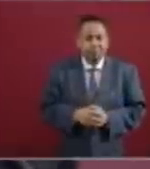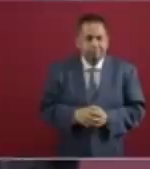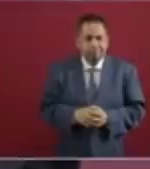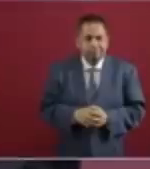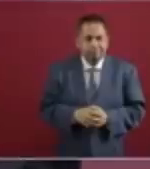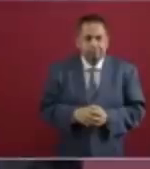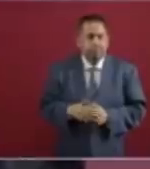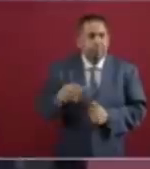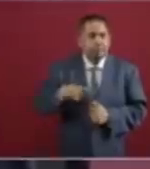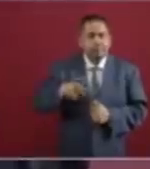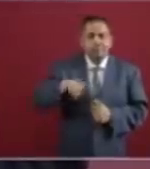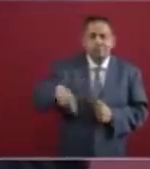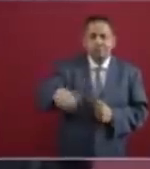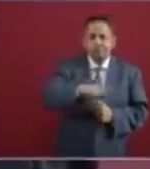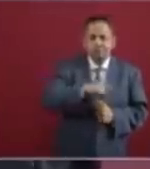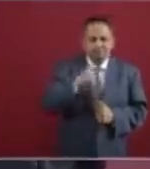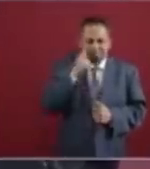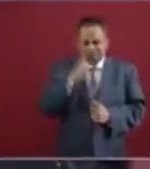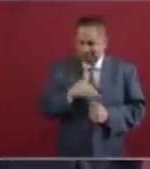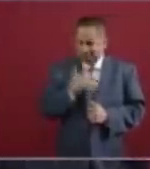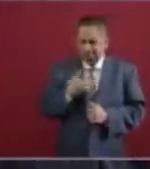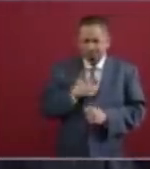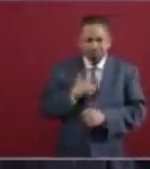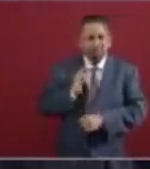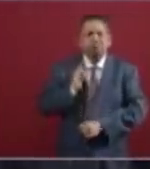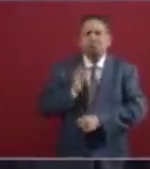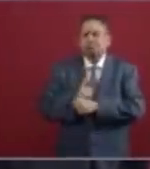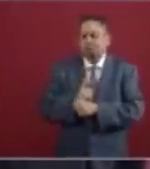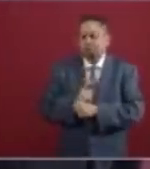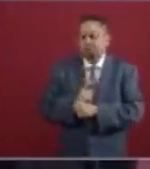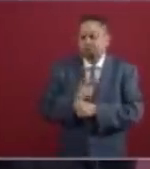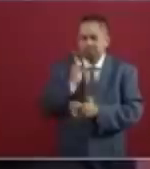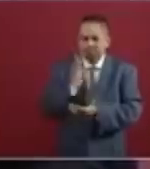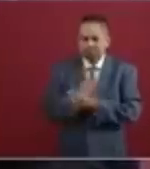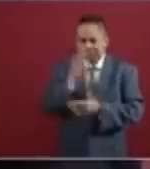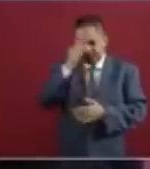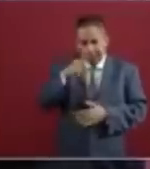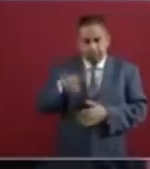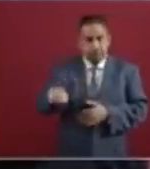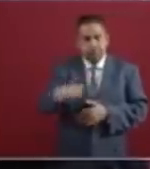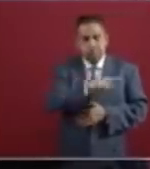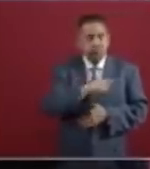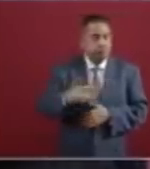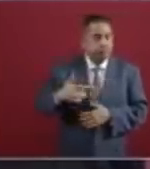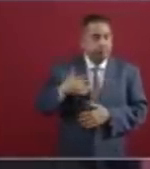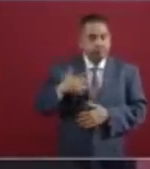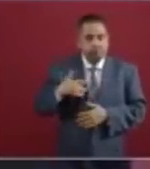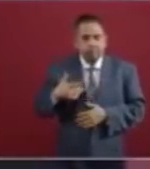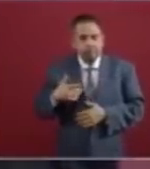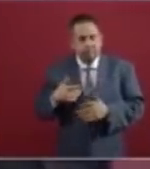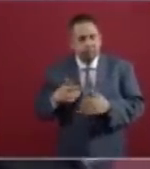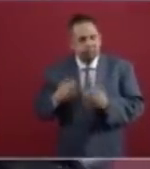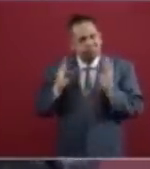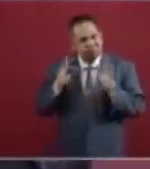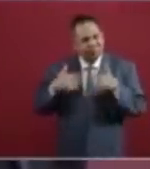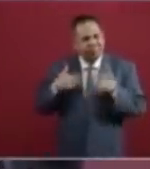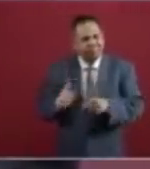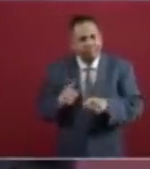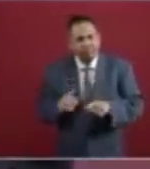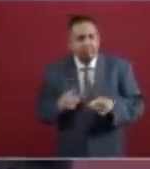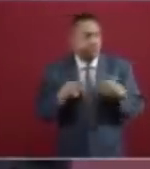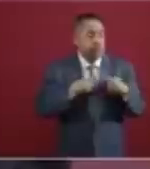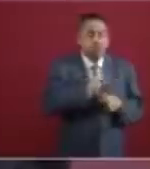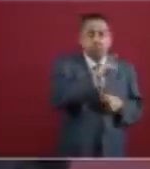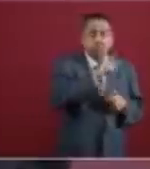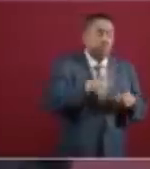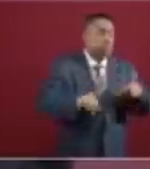El pueblo tiene un instinto certero. Se molestan mucho los